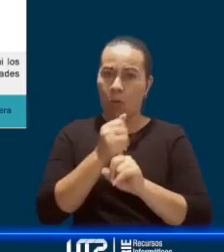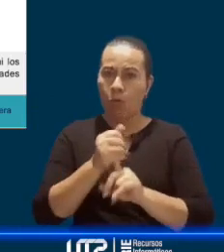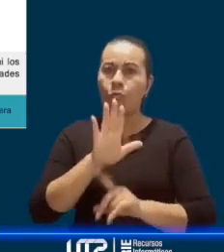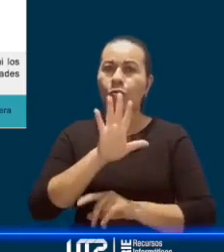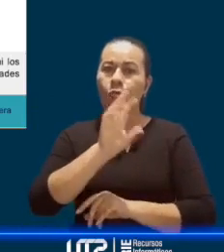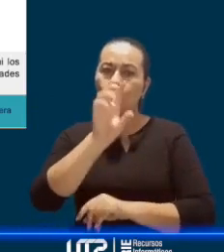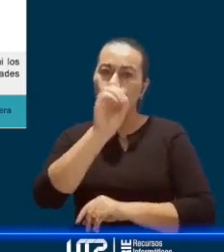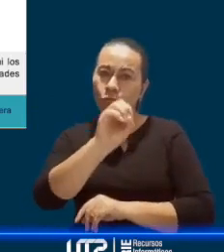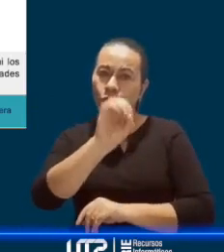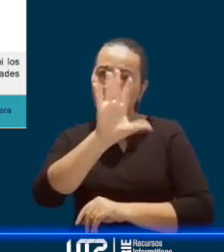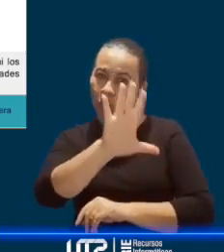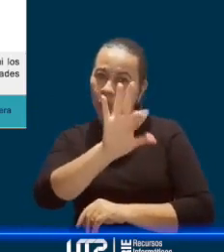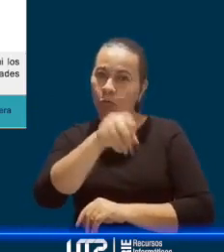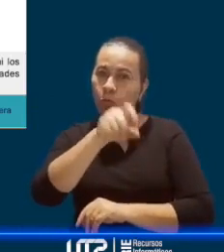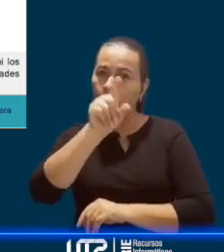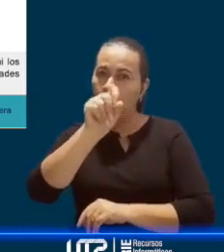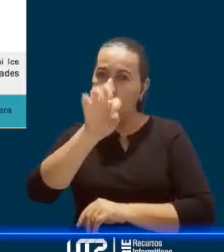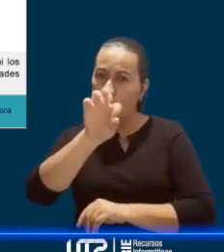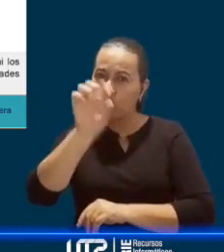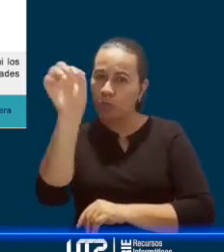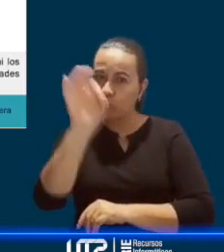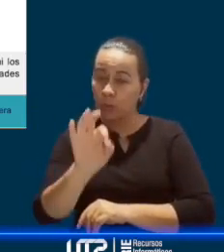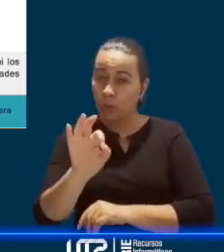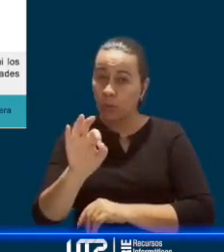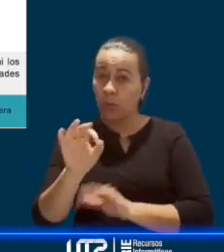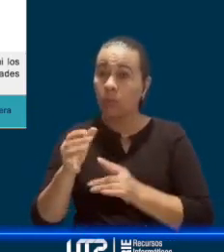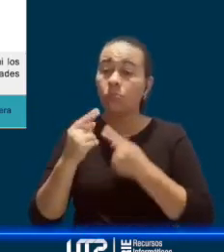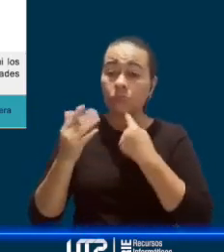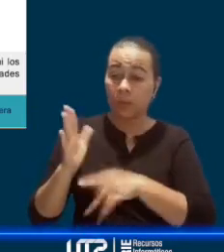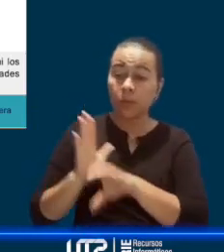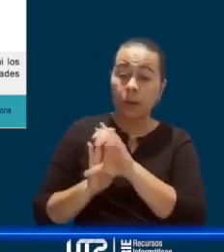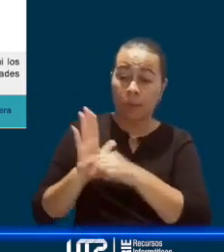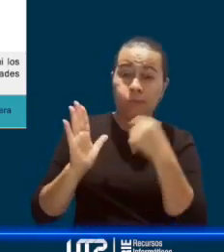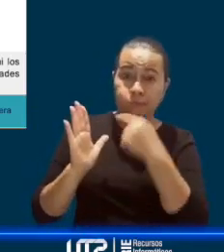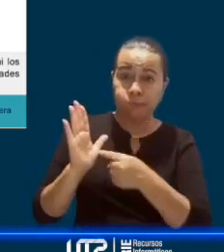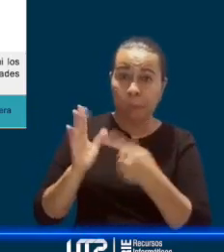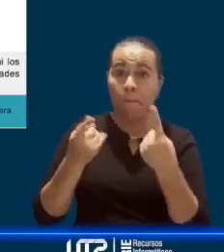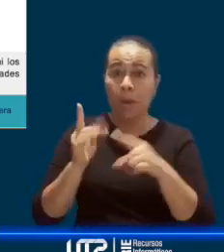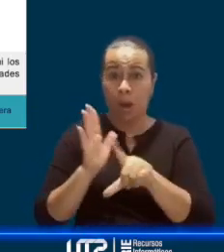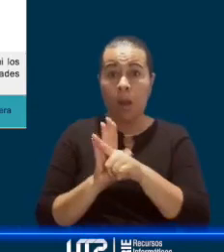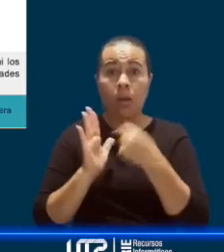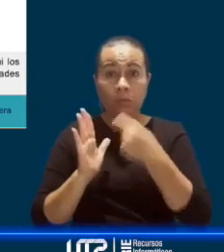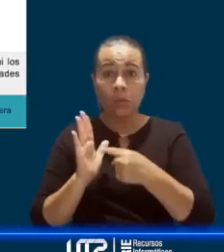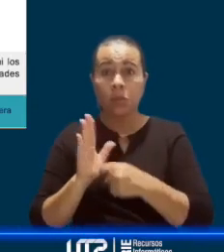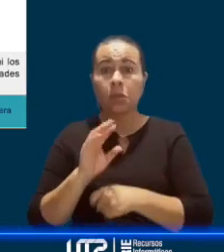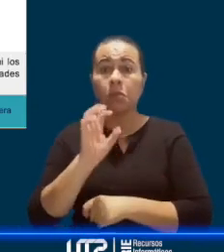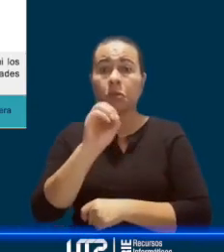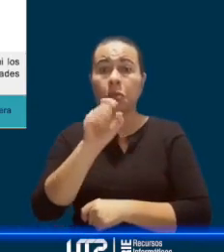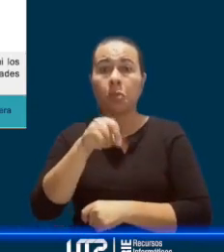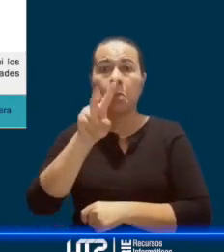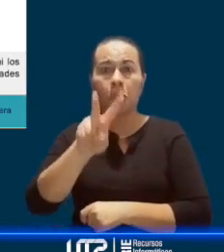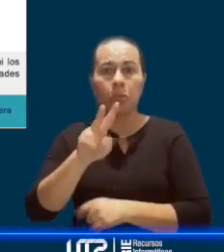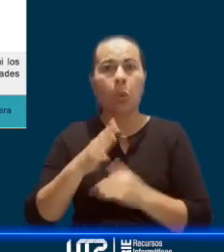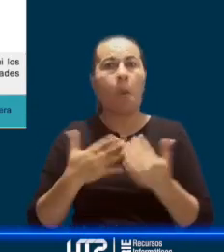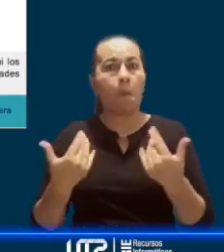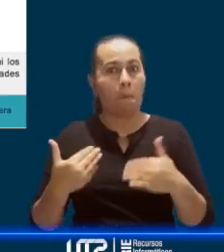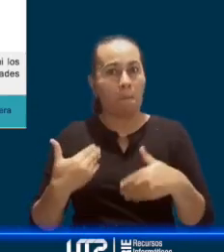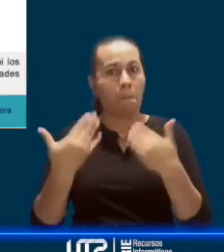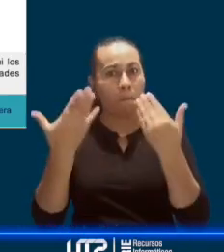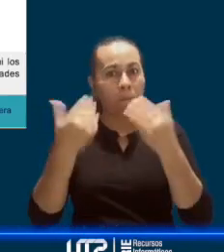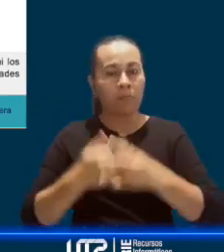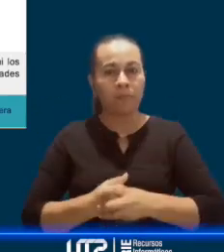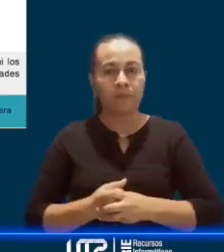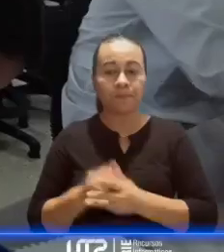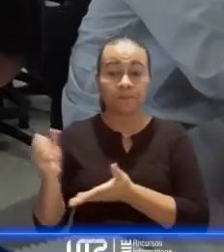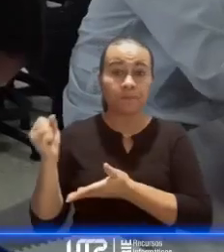porcentaje del 5,85% para los aportes a bienestar, cuando la normativa establece una participación del 2% sobre el presupuesto